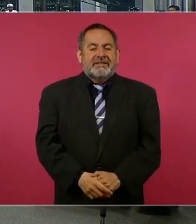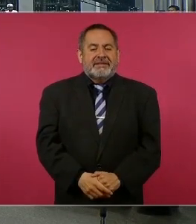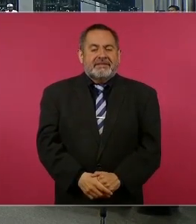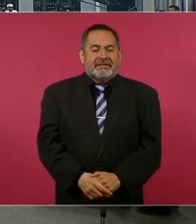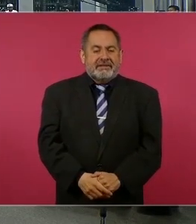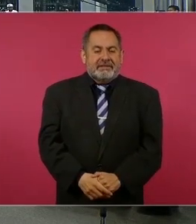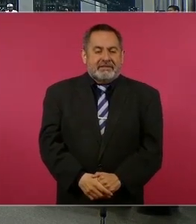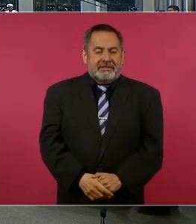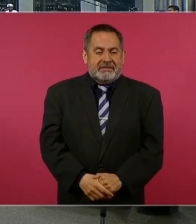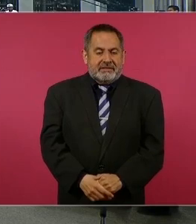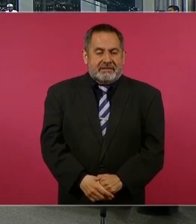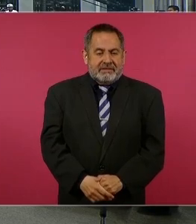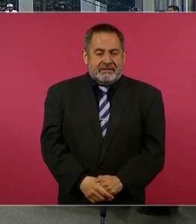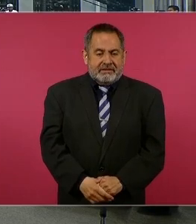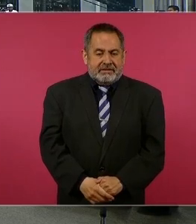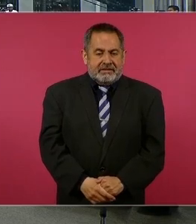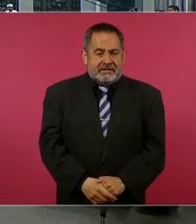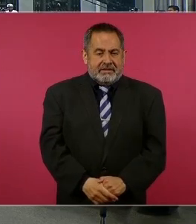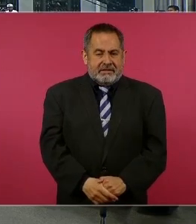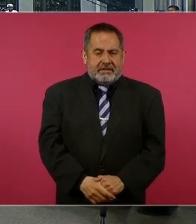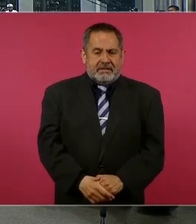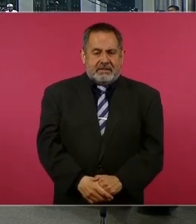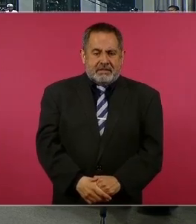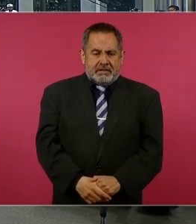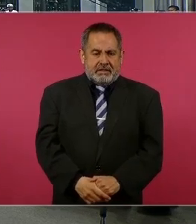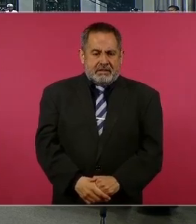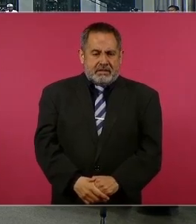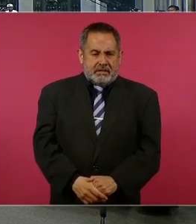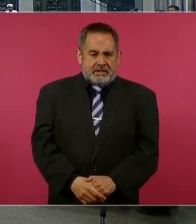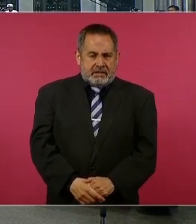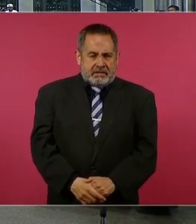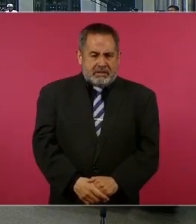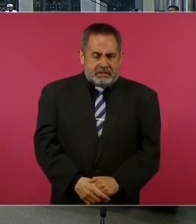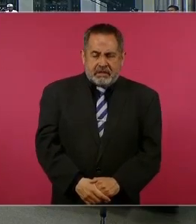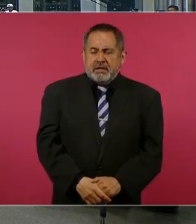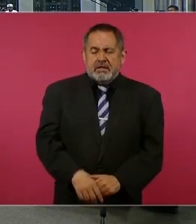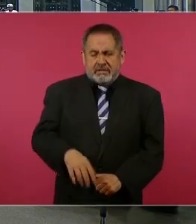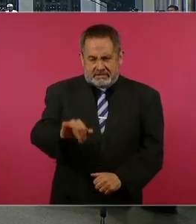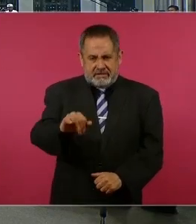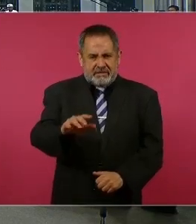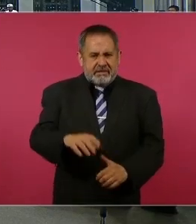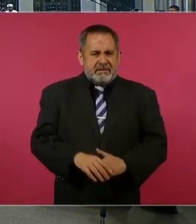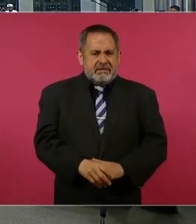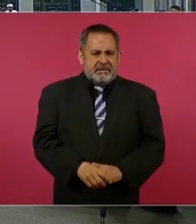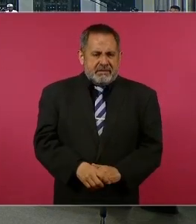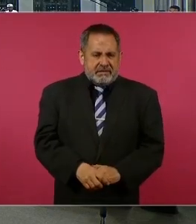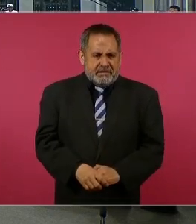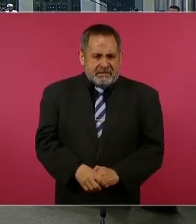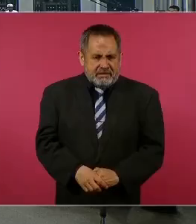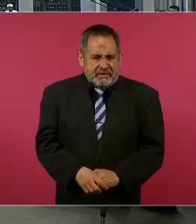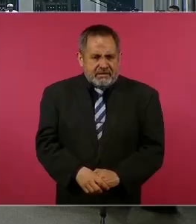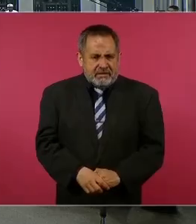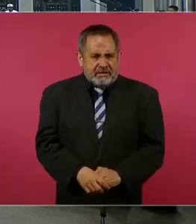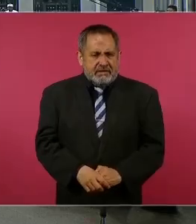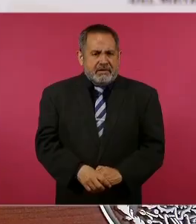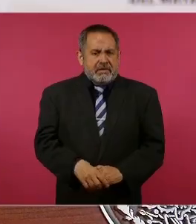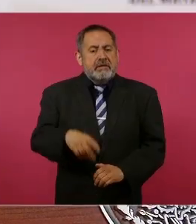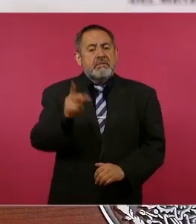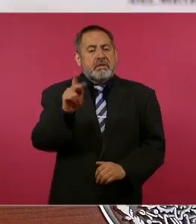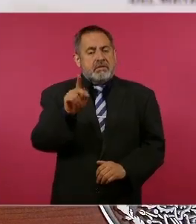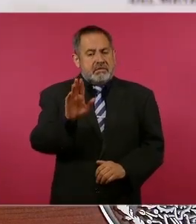presidente? ¿Se mantiene la reunión de la próxima semana con la CETE? Ah, sí, ¿cómo no? Sí, sí, sí, sí, sí, sí, sí, sí,